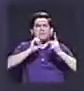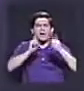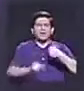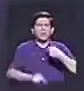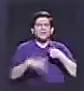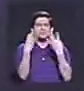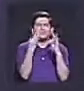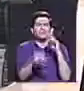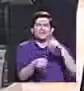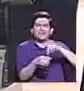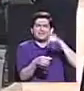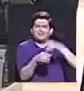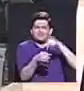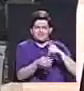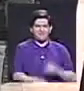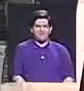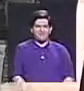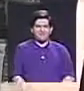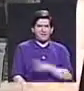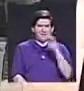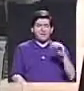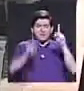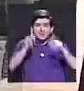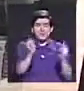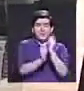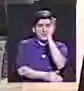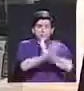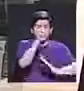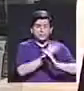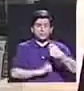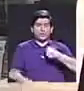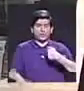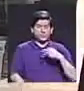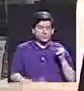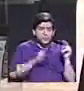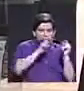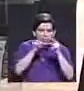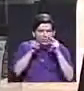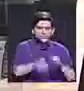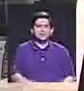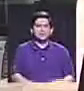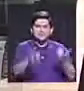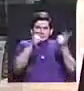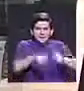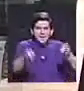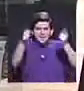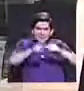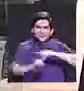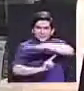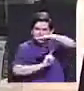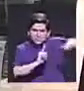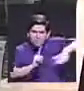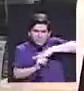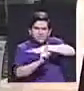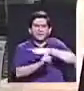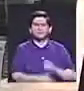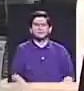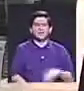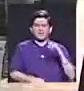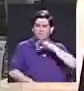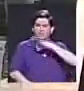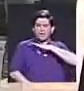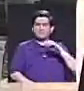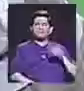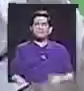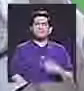puedo participar también, y como persona con discapacidad velar porque de verdad eso esté pasando y en mi entorno inmediato pues también tenga efectos benéficos,